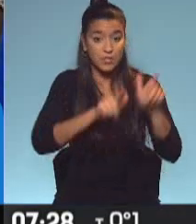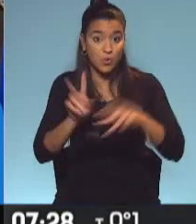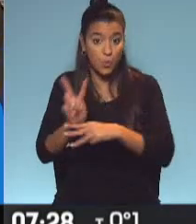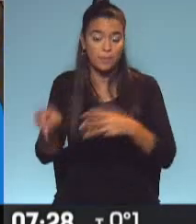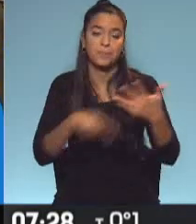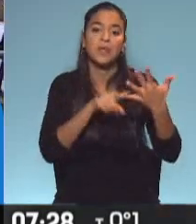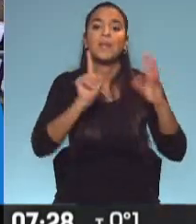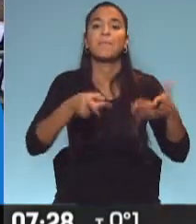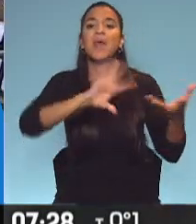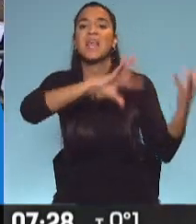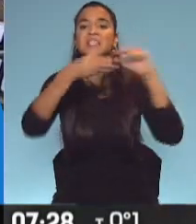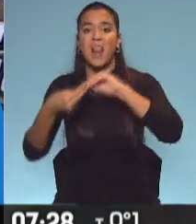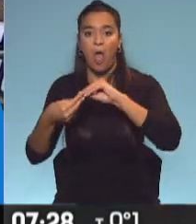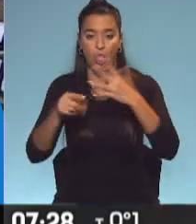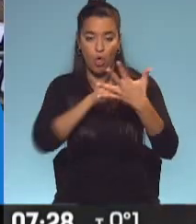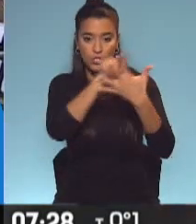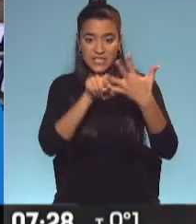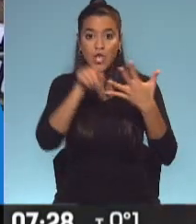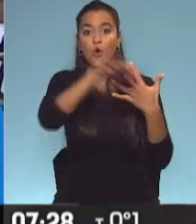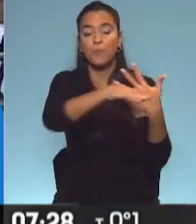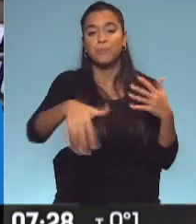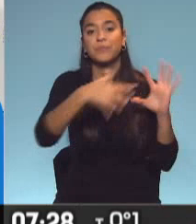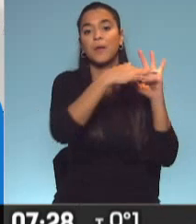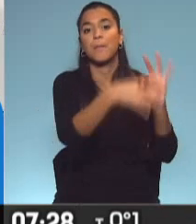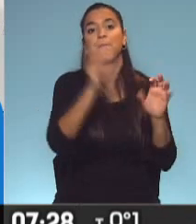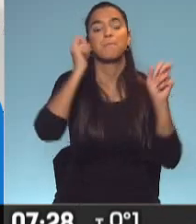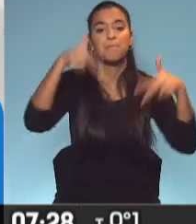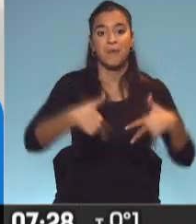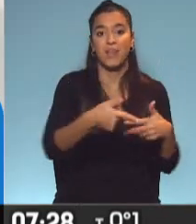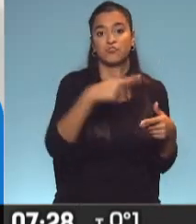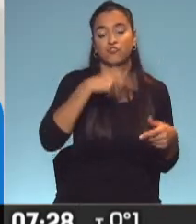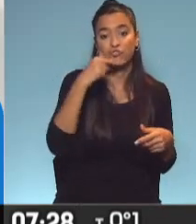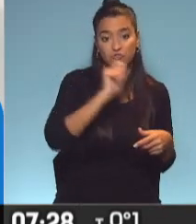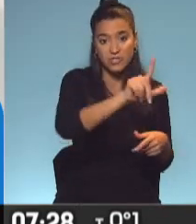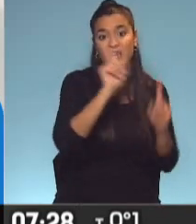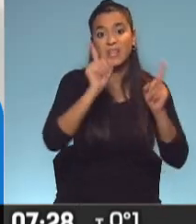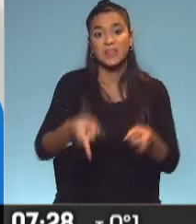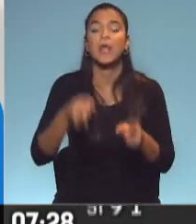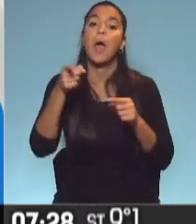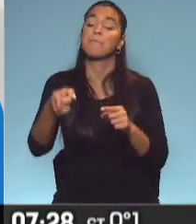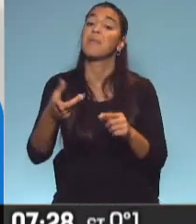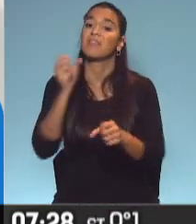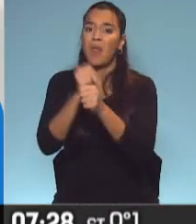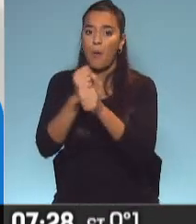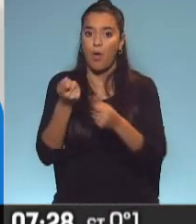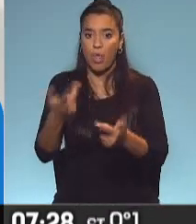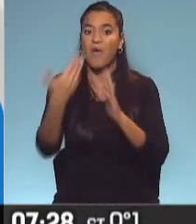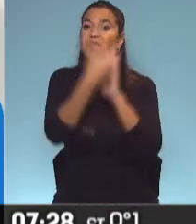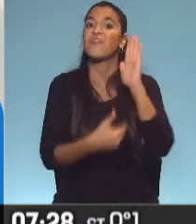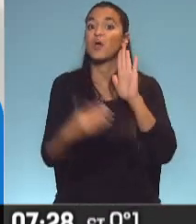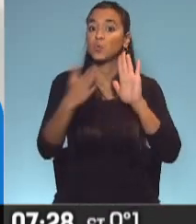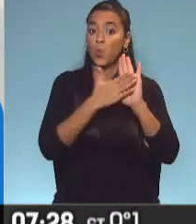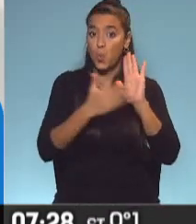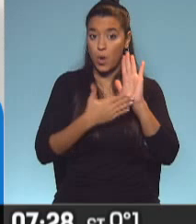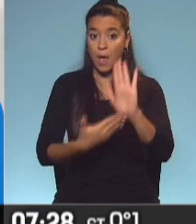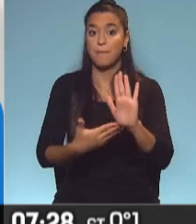y el reciclado. En esos 5 sectores vinculamos planes sociales con trabajo, generamos un registro para que alguien tenga factura, se pueda anotar, tenga